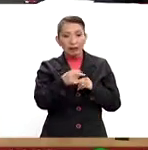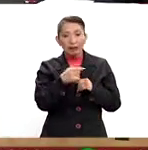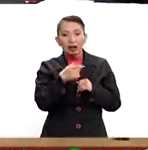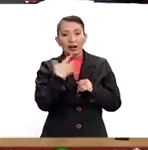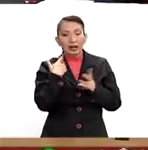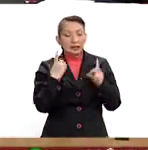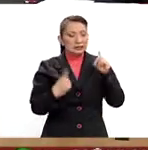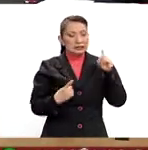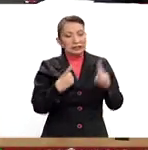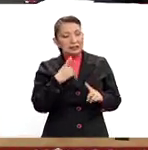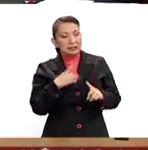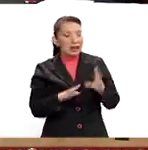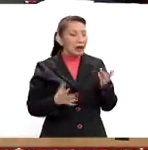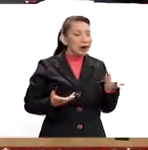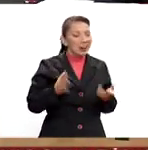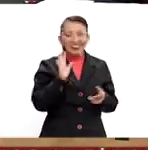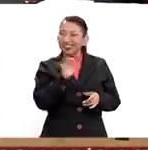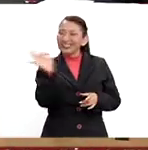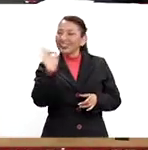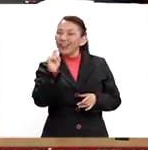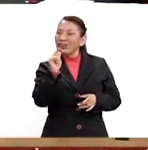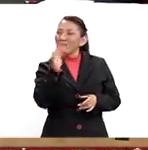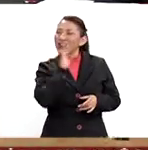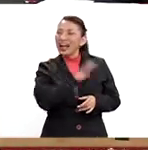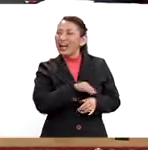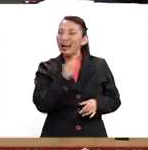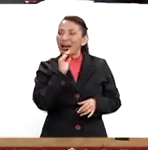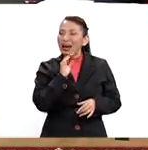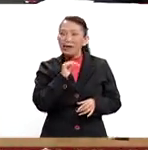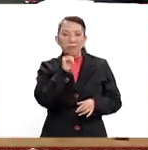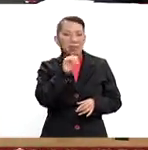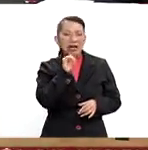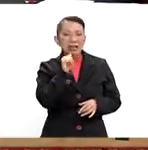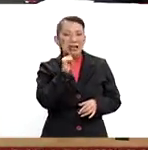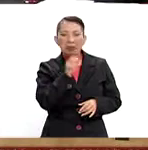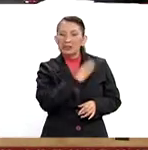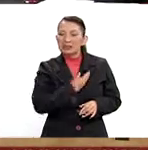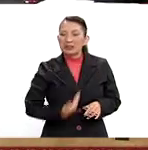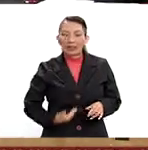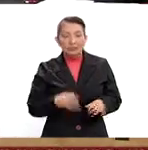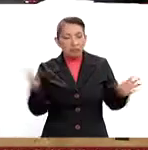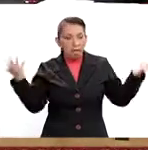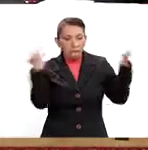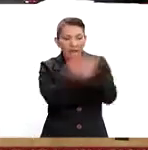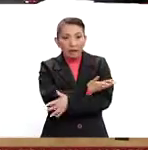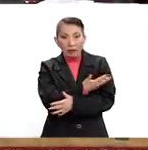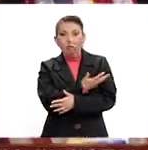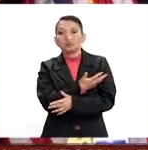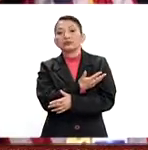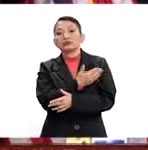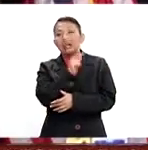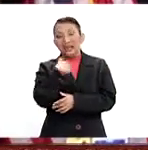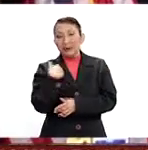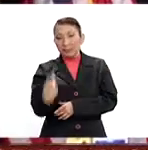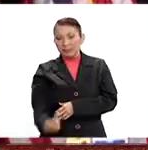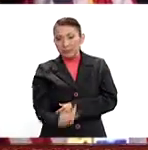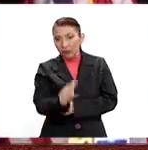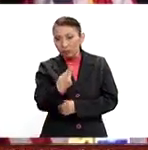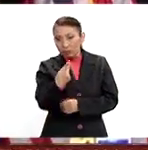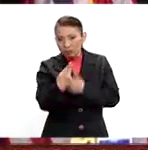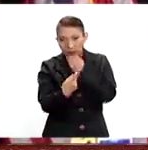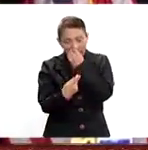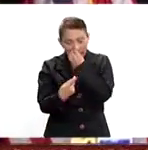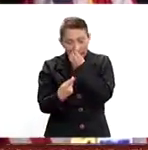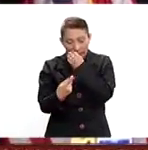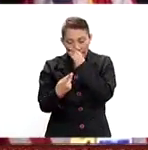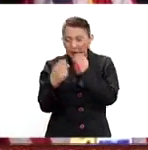que dudaron mucho de que Trump llegara a la presidencia de los Estados Unidos, ¿no? Sí, sin duda ahí la pregunta que está